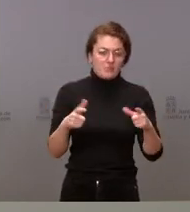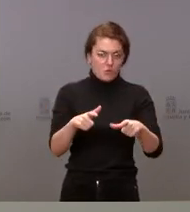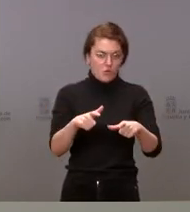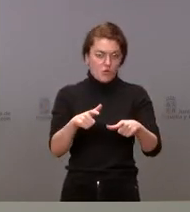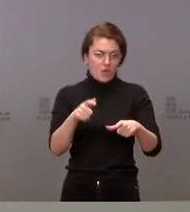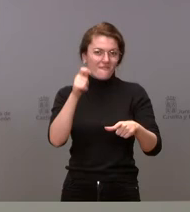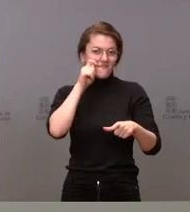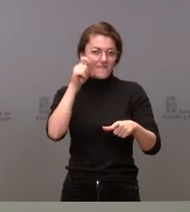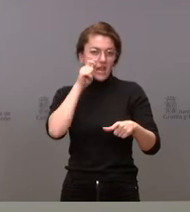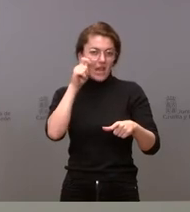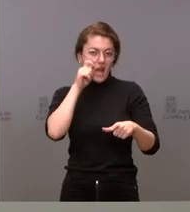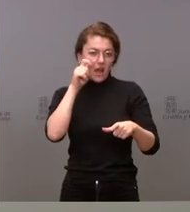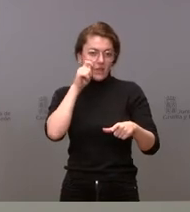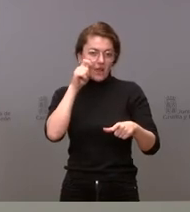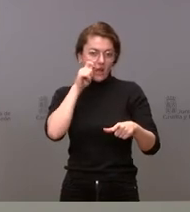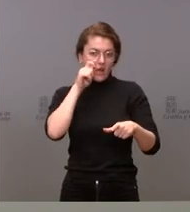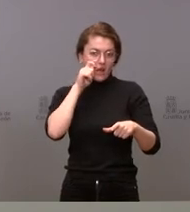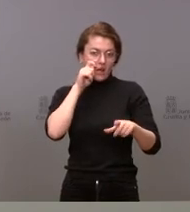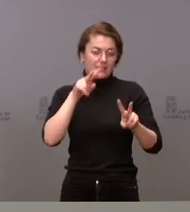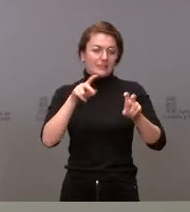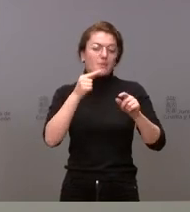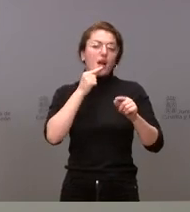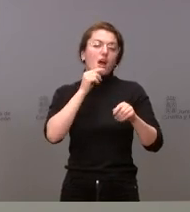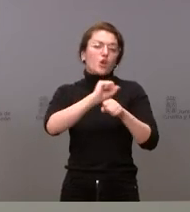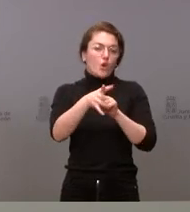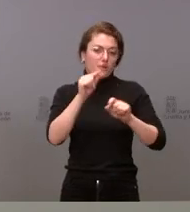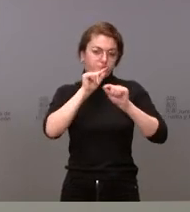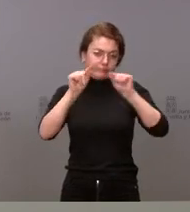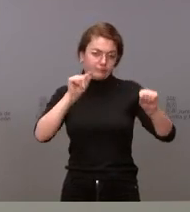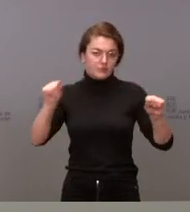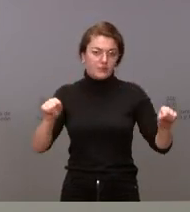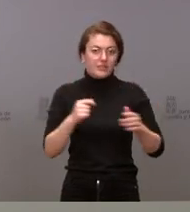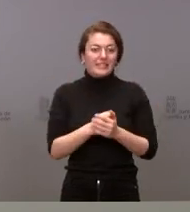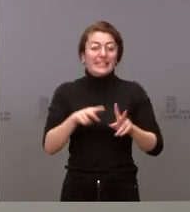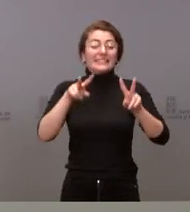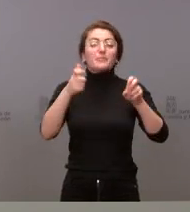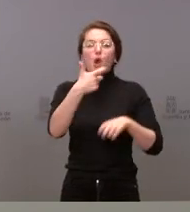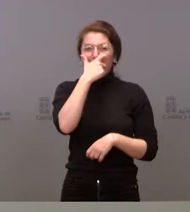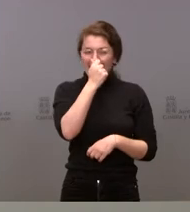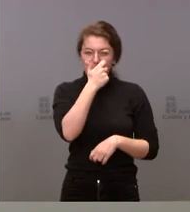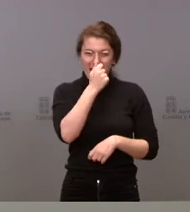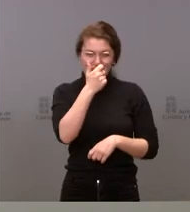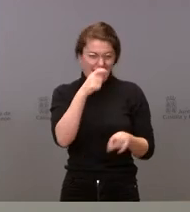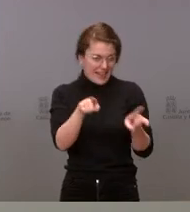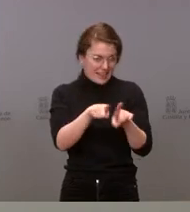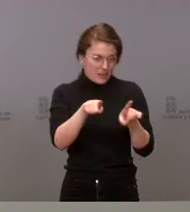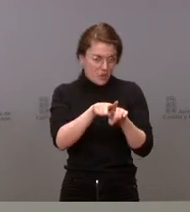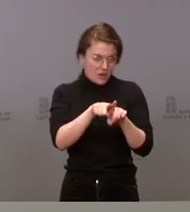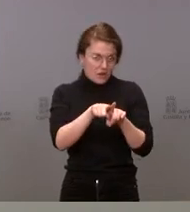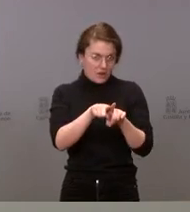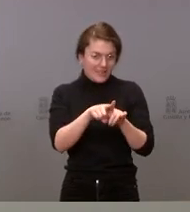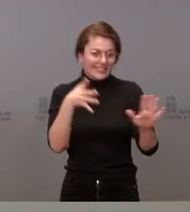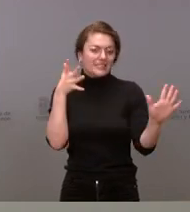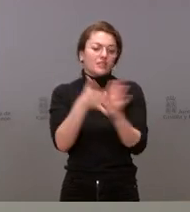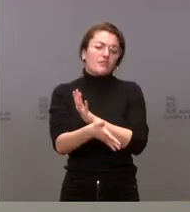de la intensidad de la vigilancia epidemiológica realmente el término gripal izar nos puede valer para poner el ejemplo de por